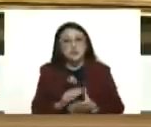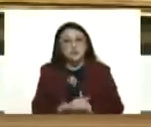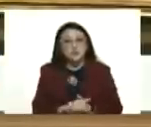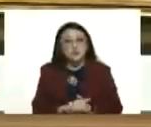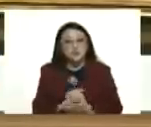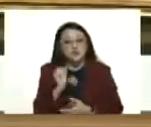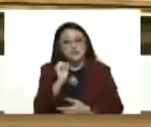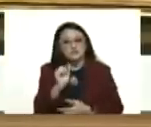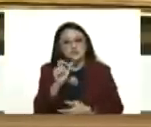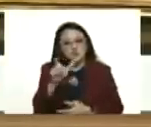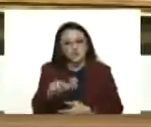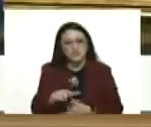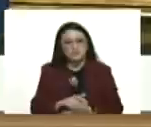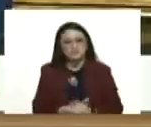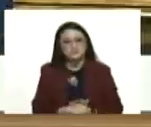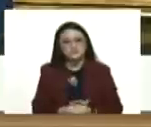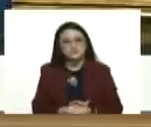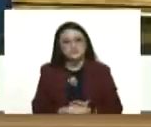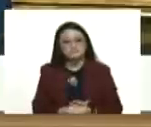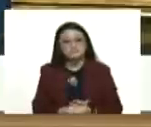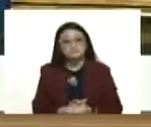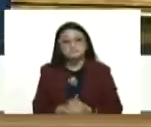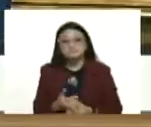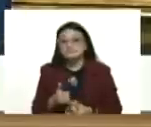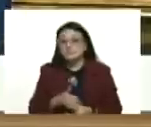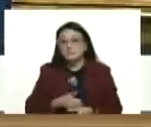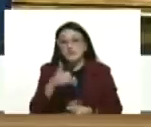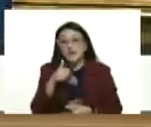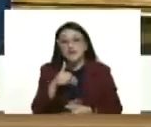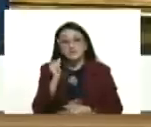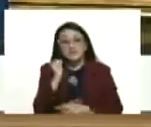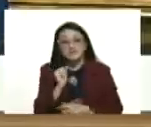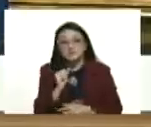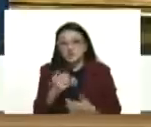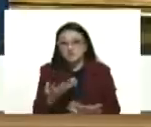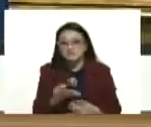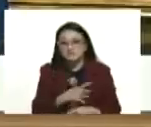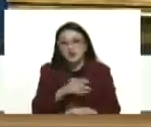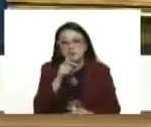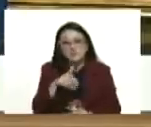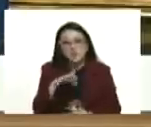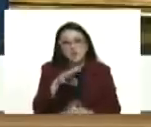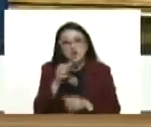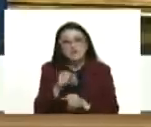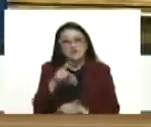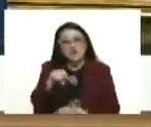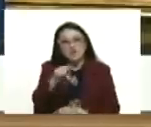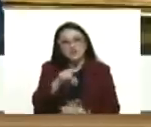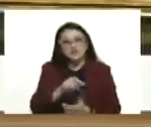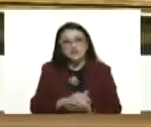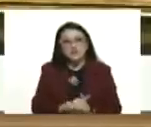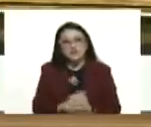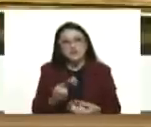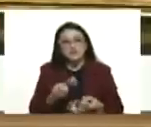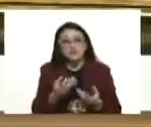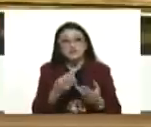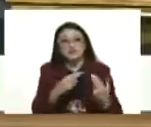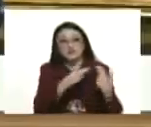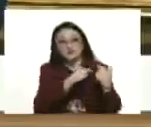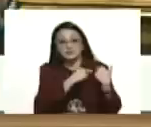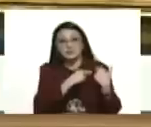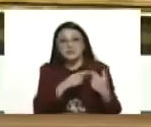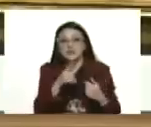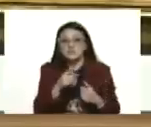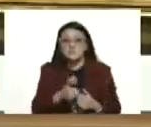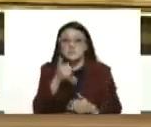lo traicionaste. Pero la mayor traición fue al pueblo que confió en ti al darte la responsabilidad. Esa